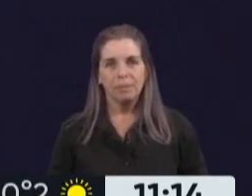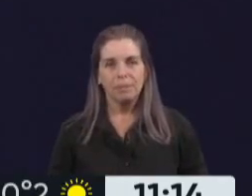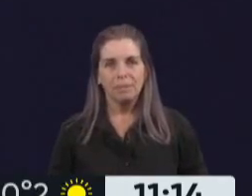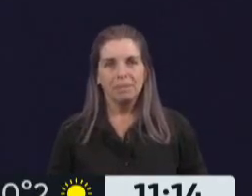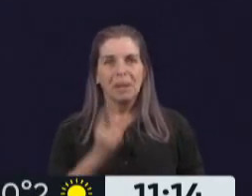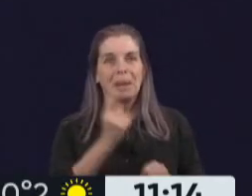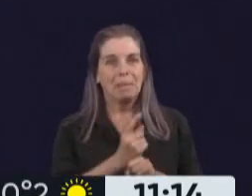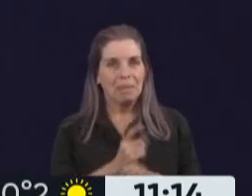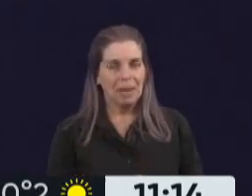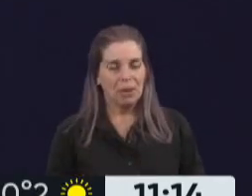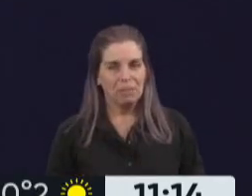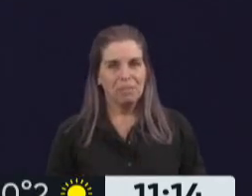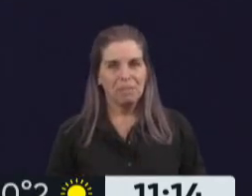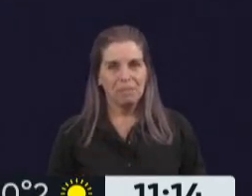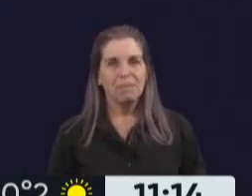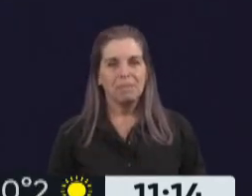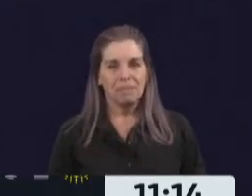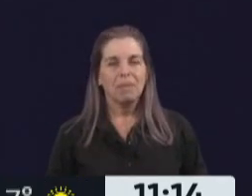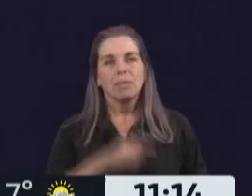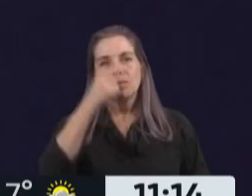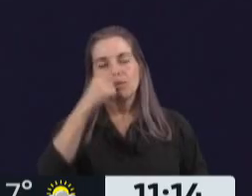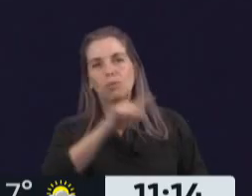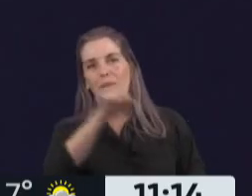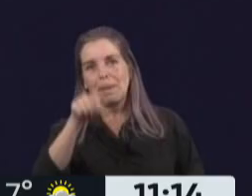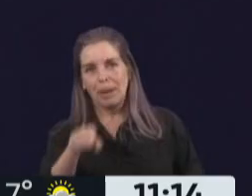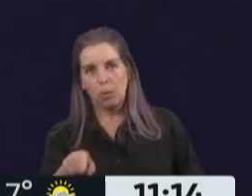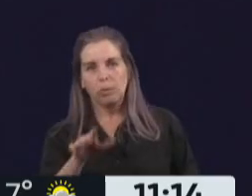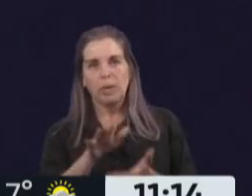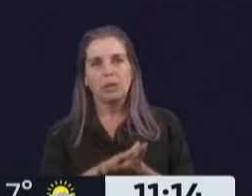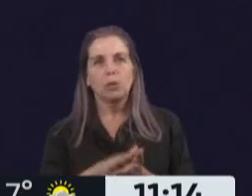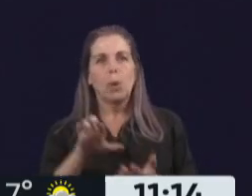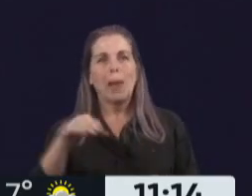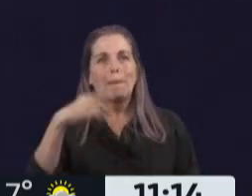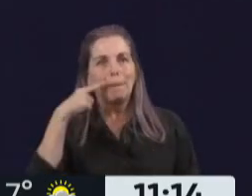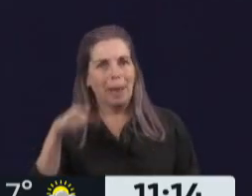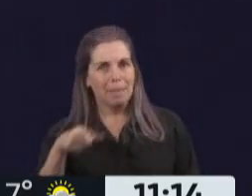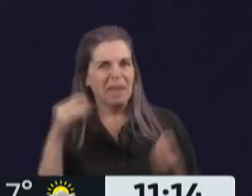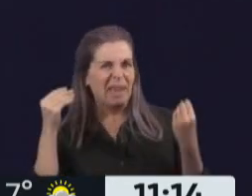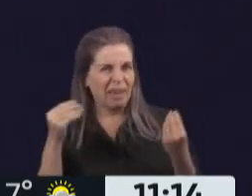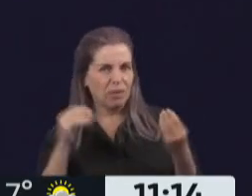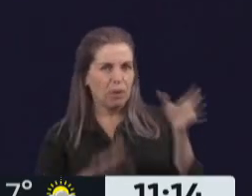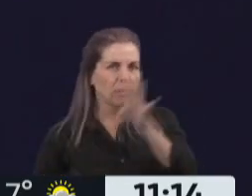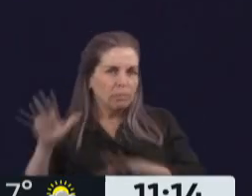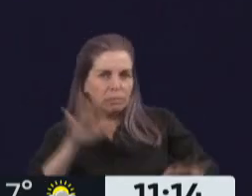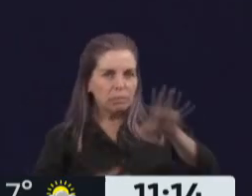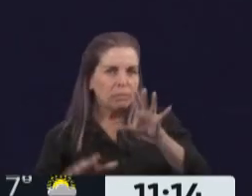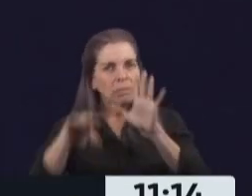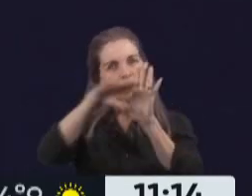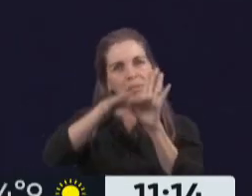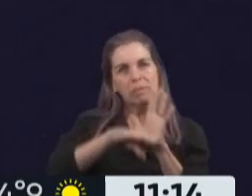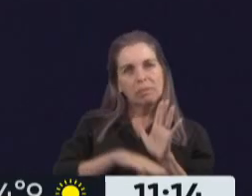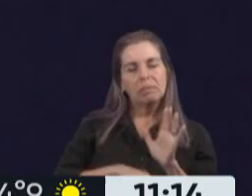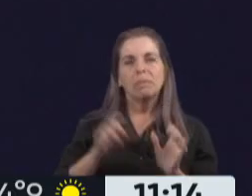Primero, lo que se hizo, voy a la última pregunta, lo que se hizo fue una readecuación de los medicamentos